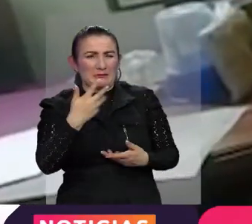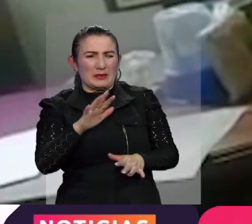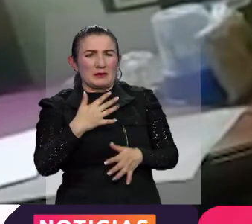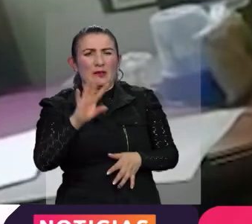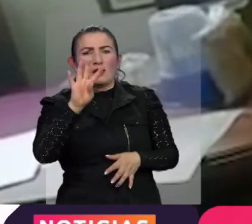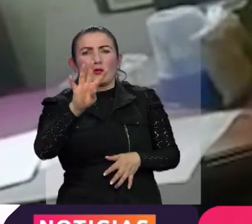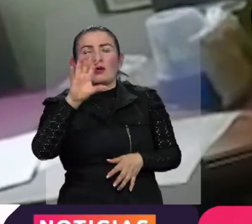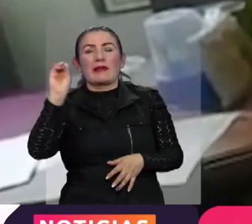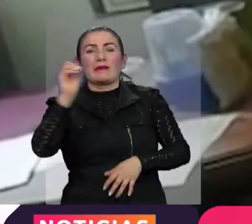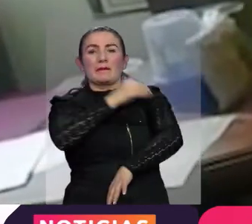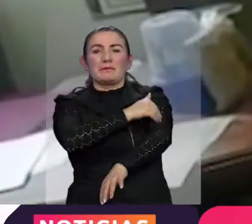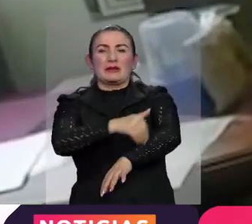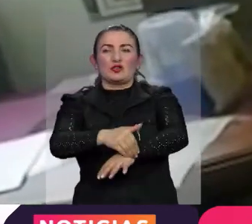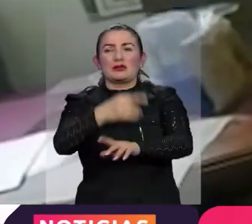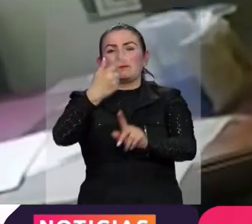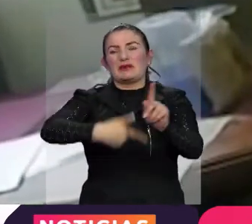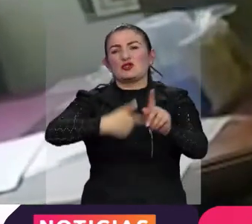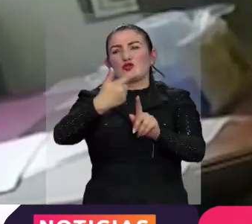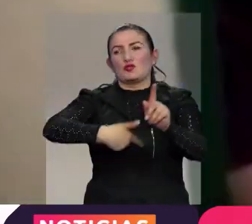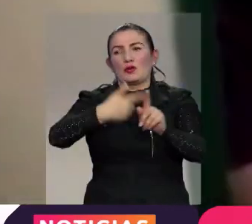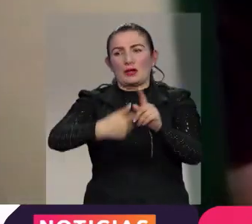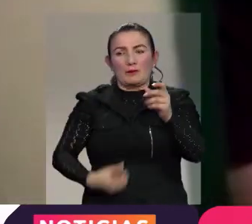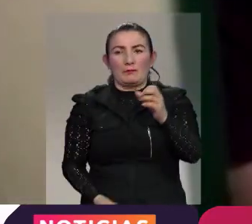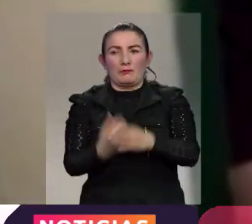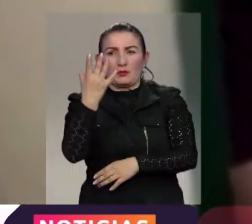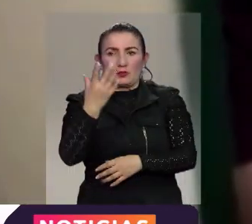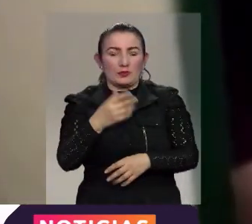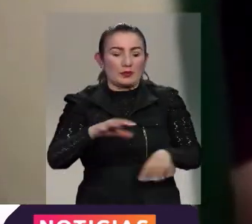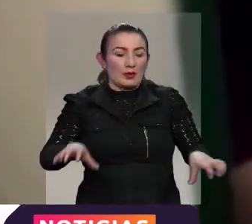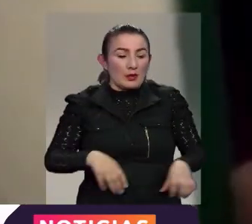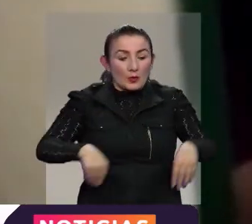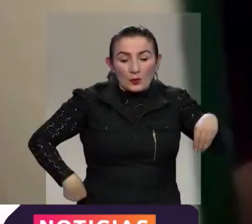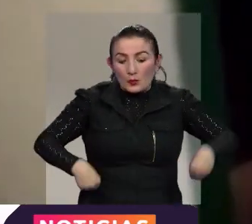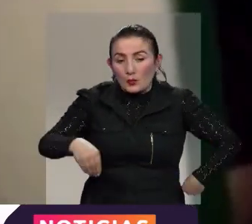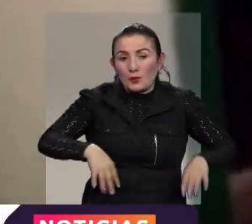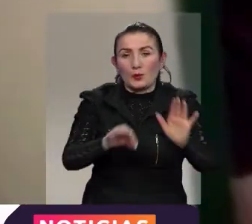de 40 millones de pesos mensuales producto del microtráfico express.